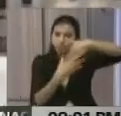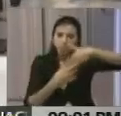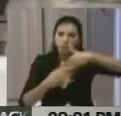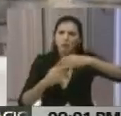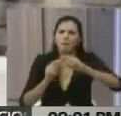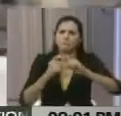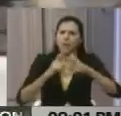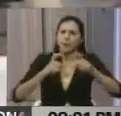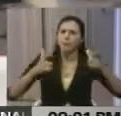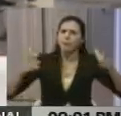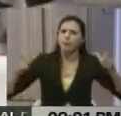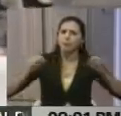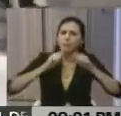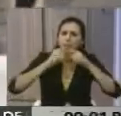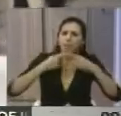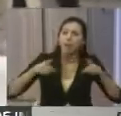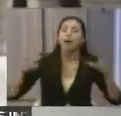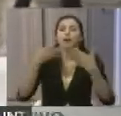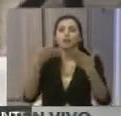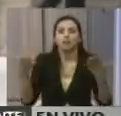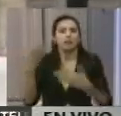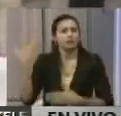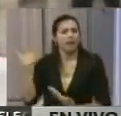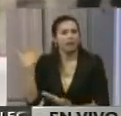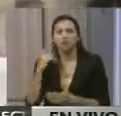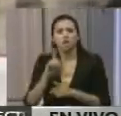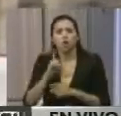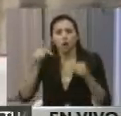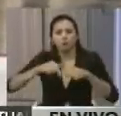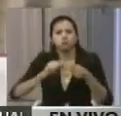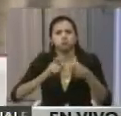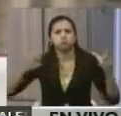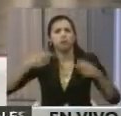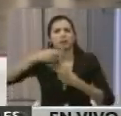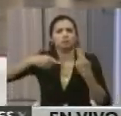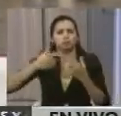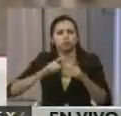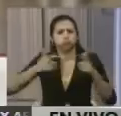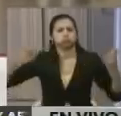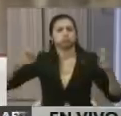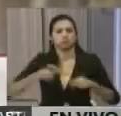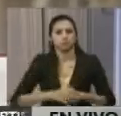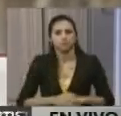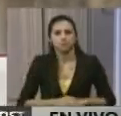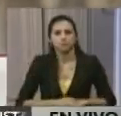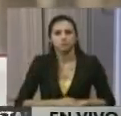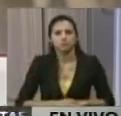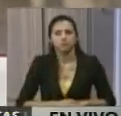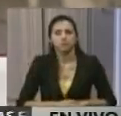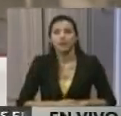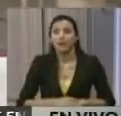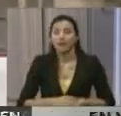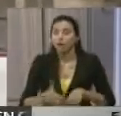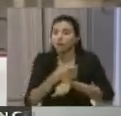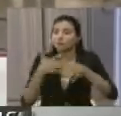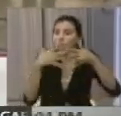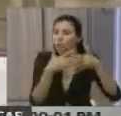soberano, independentista, que no ocurría hace 100 años. ¿Cuál es la caracterización que ustedes hacen de momento histórico? Bueno, no, el